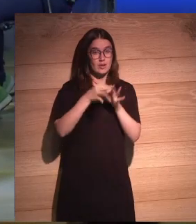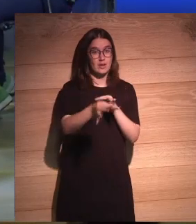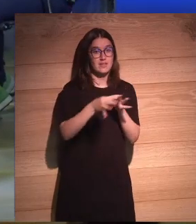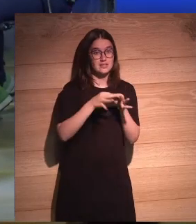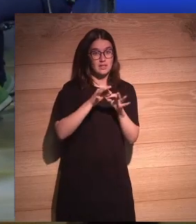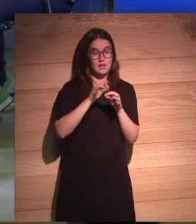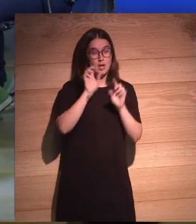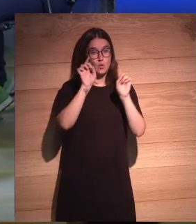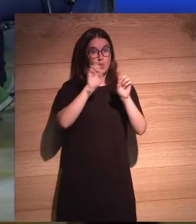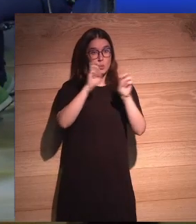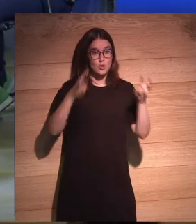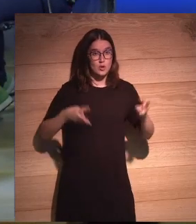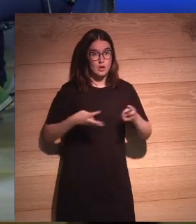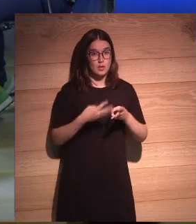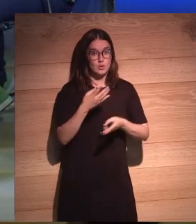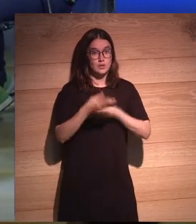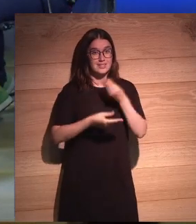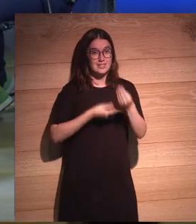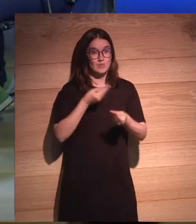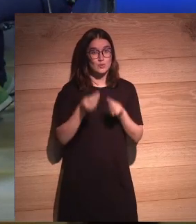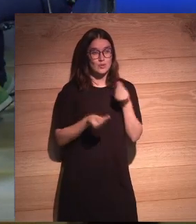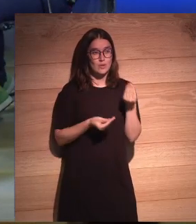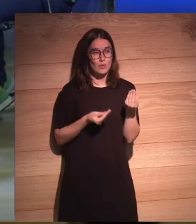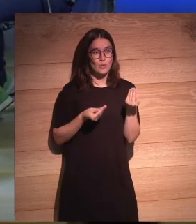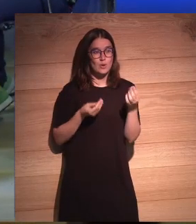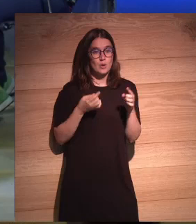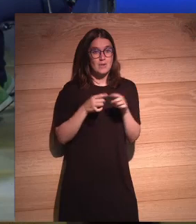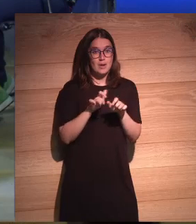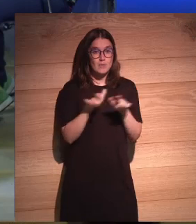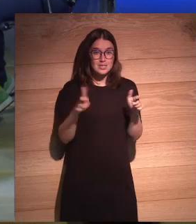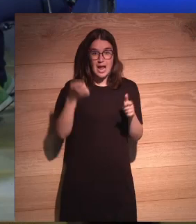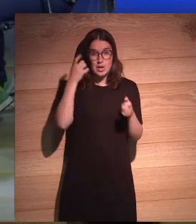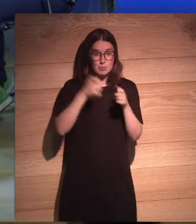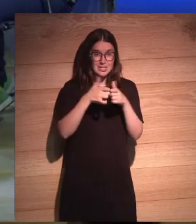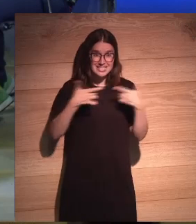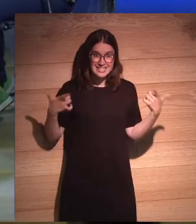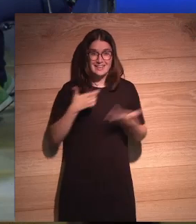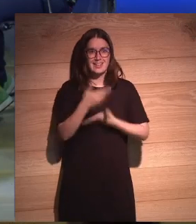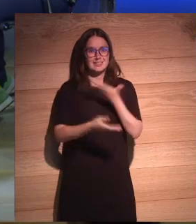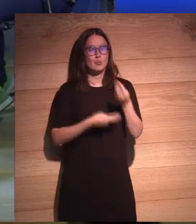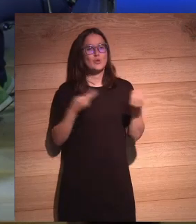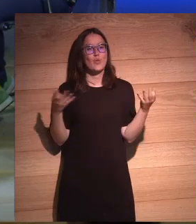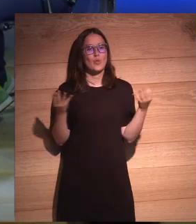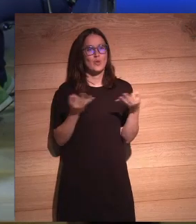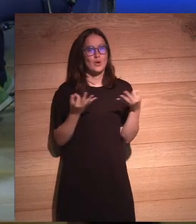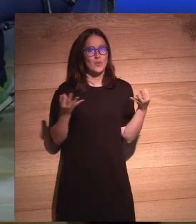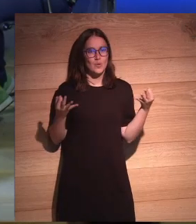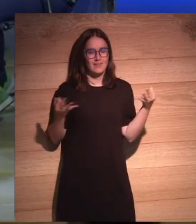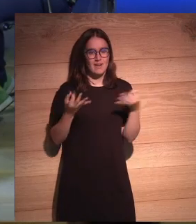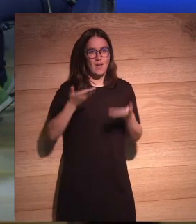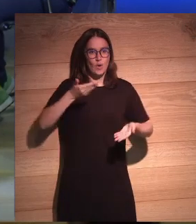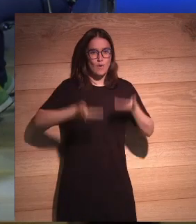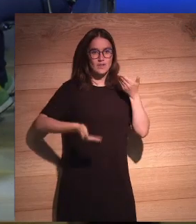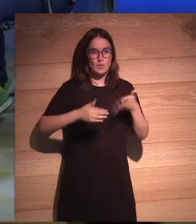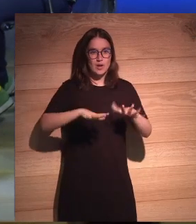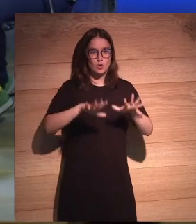en educación online, cuando estamos haciendo para cantidades muy grandes de alumnos, lo que estamos haciendo es evaluar